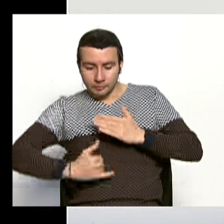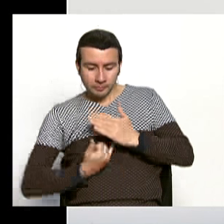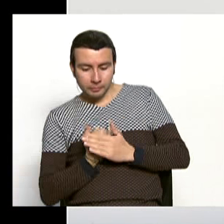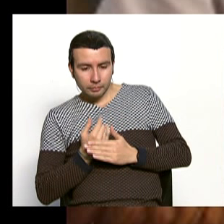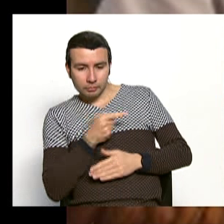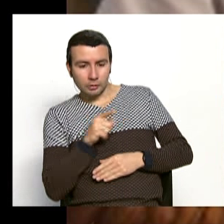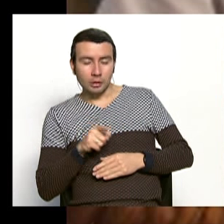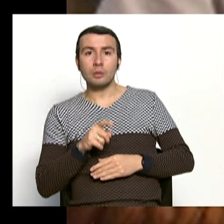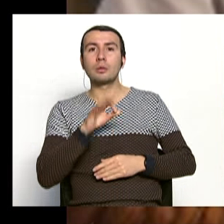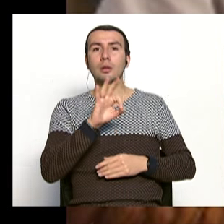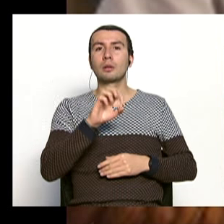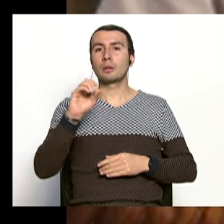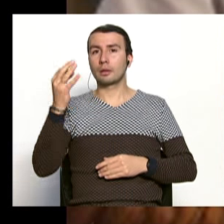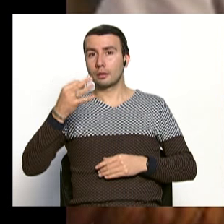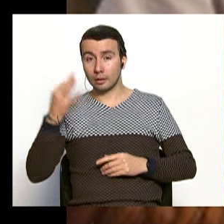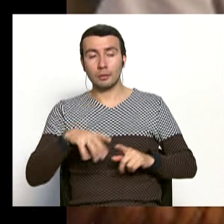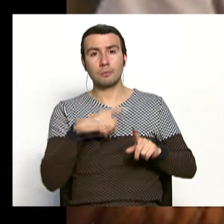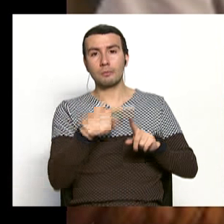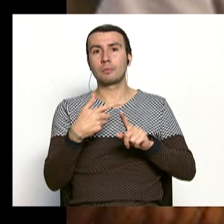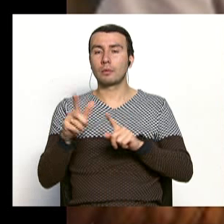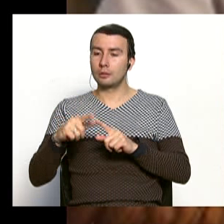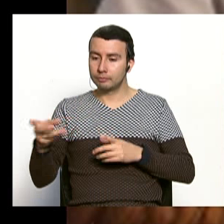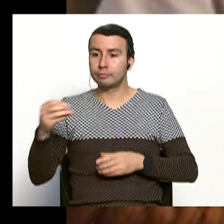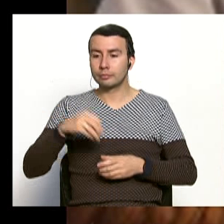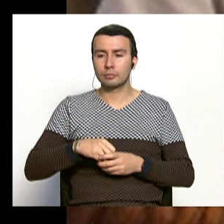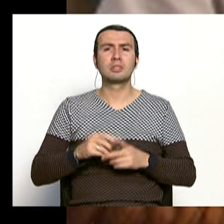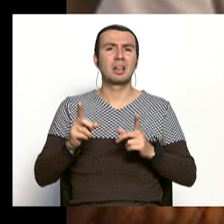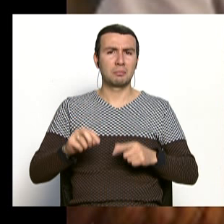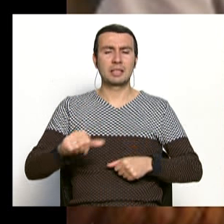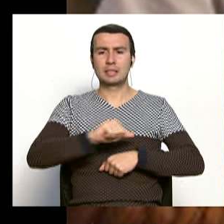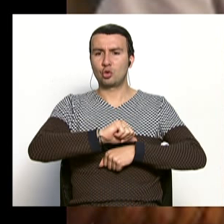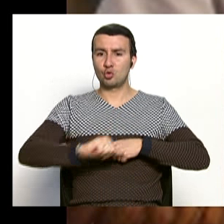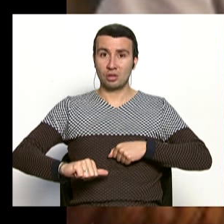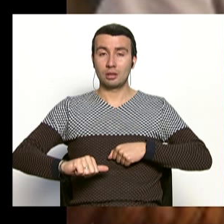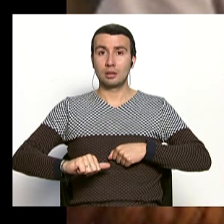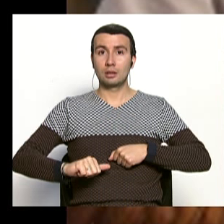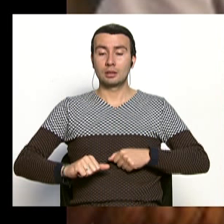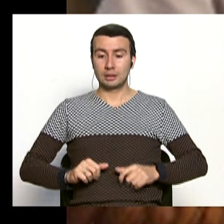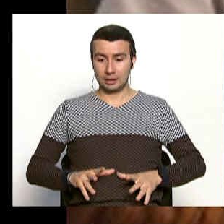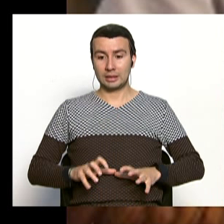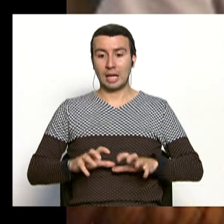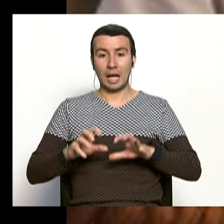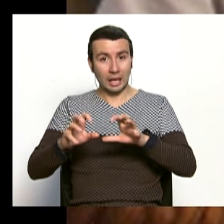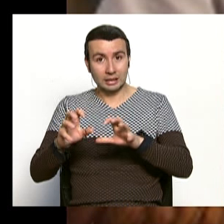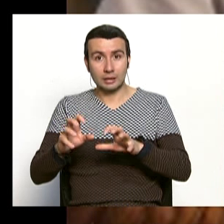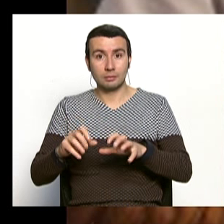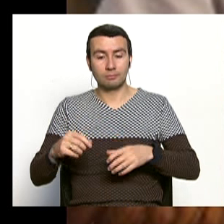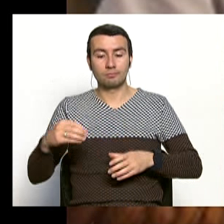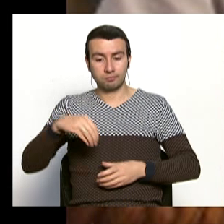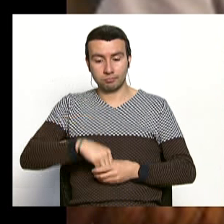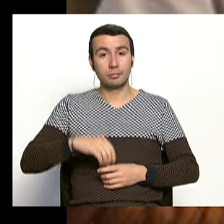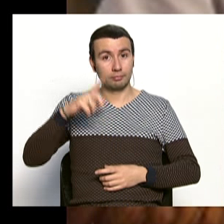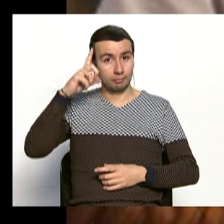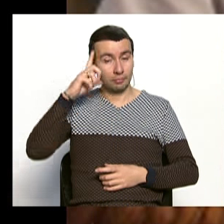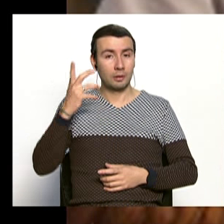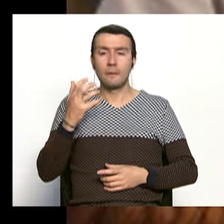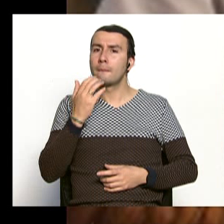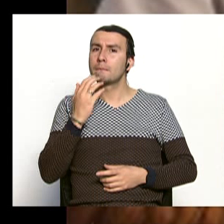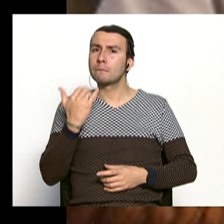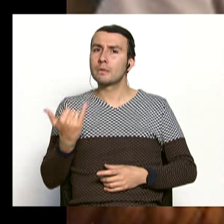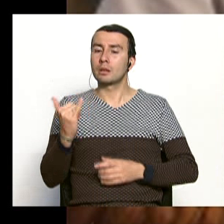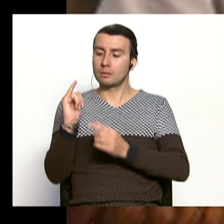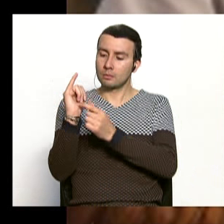80% de los procedimientos ginecológicos incluidas las cirugías para cáncer ginecológico hoy el cáncer del